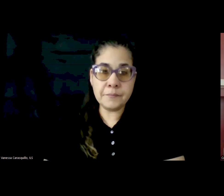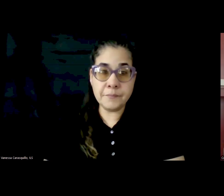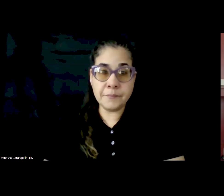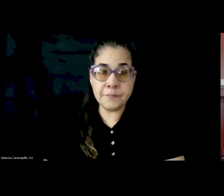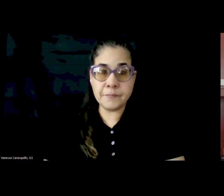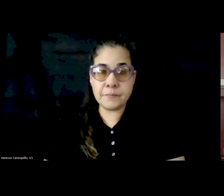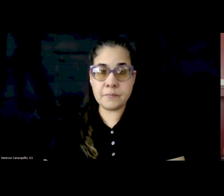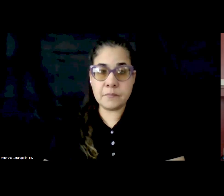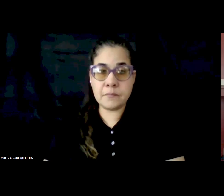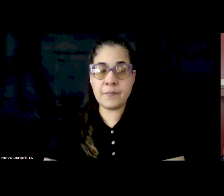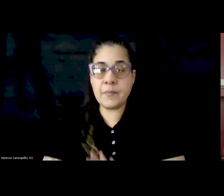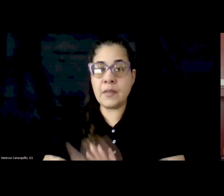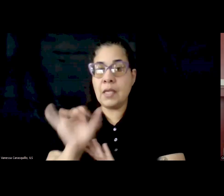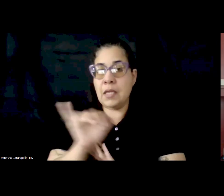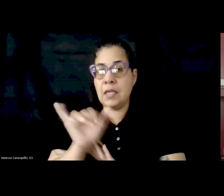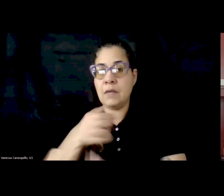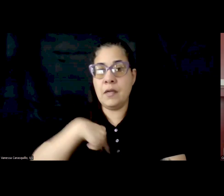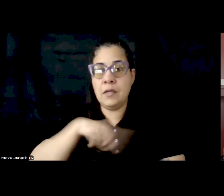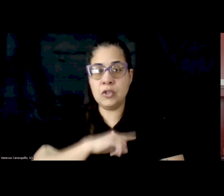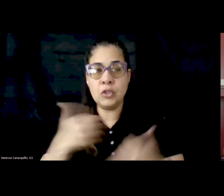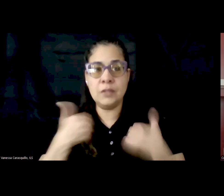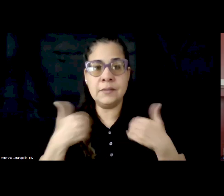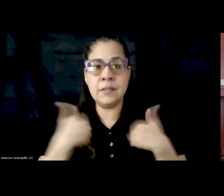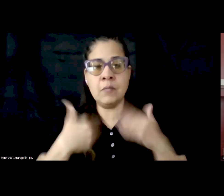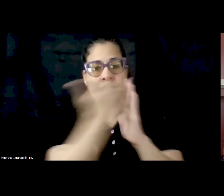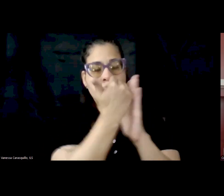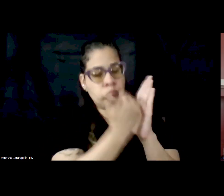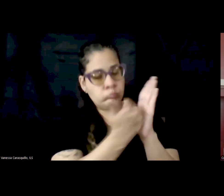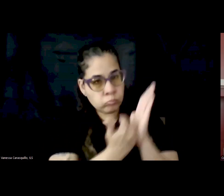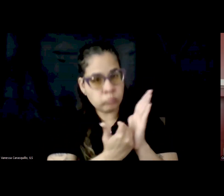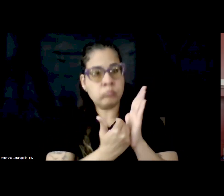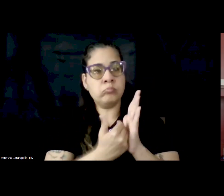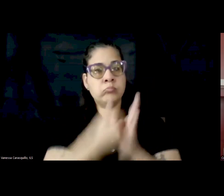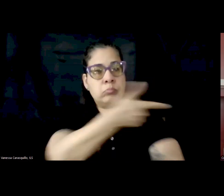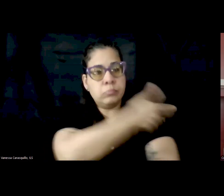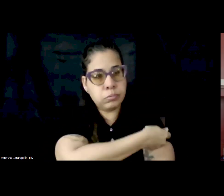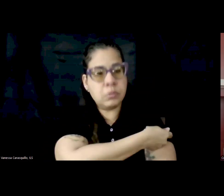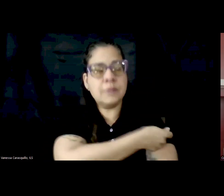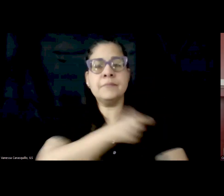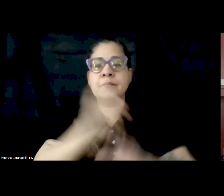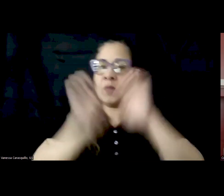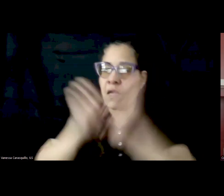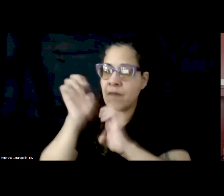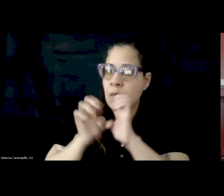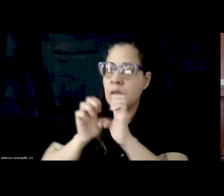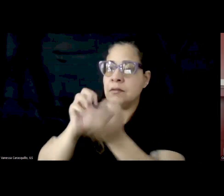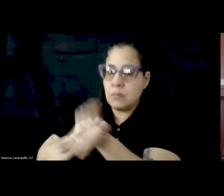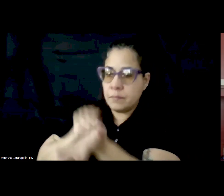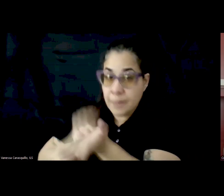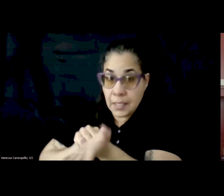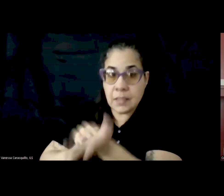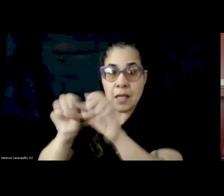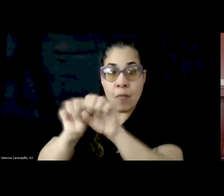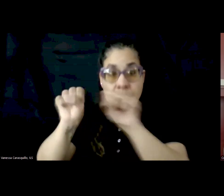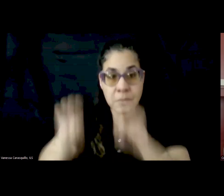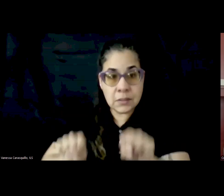de la misma forma que tenemos un cuadro de vacunas, de la misma forma que tenemos un cuadro de evaluación médica por sistema, ¿verdad? Y